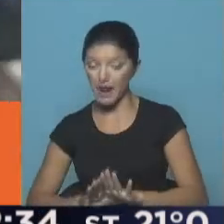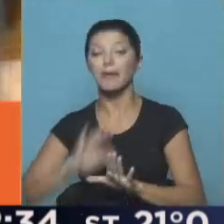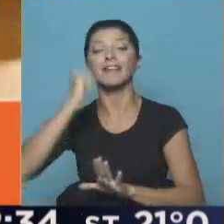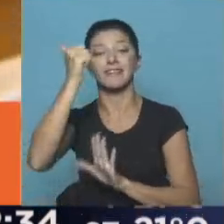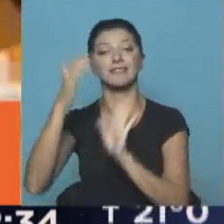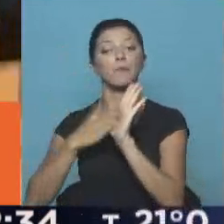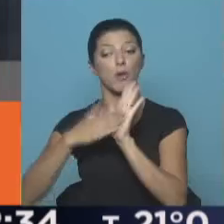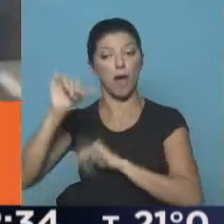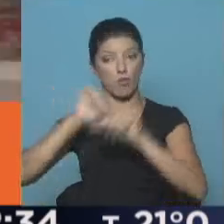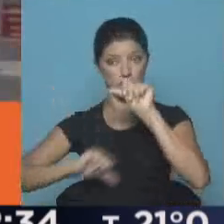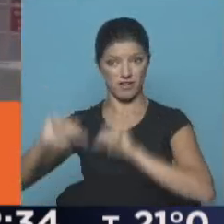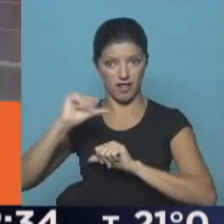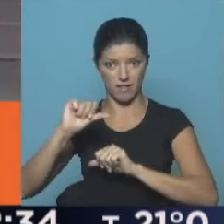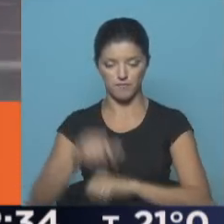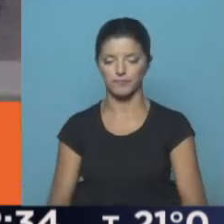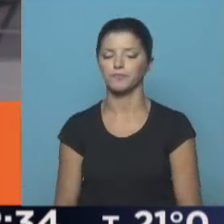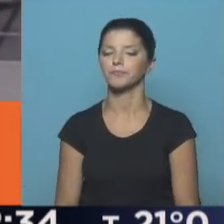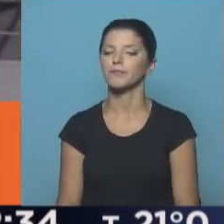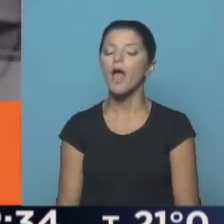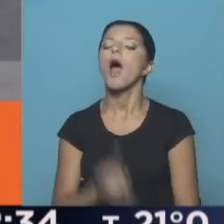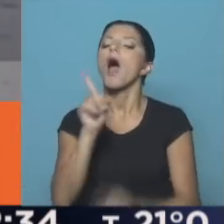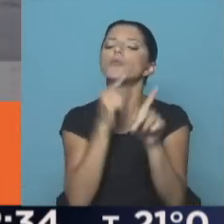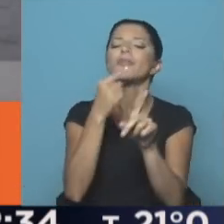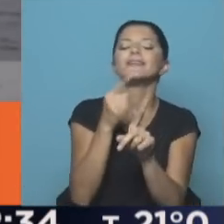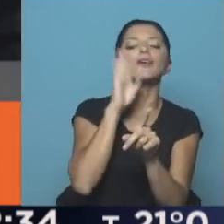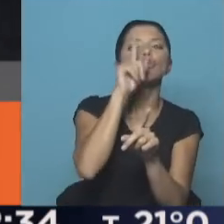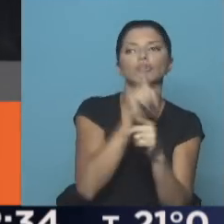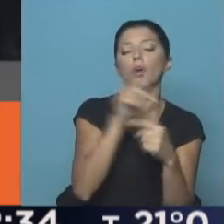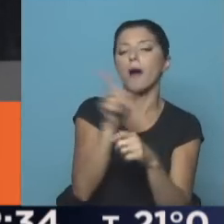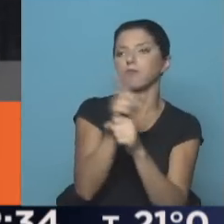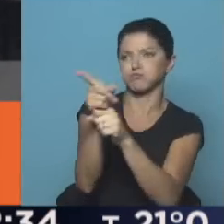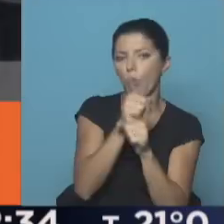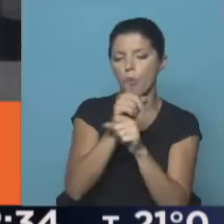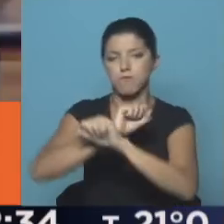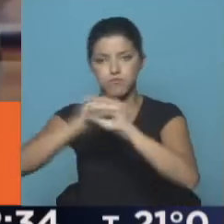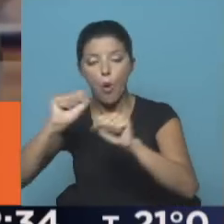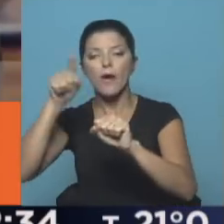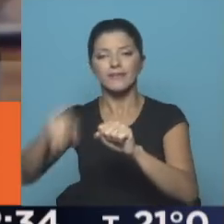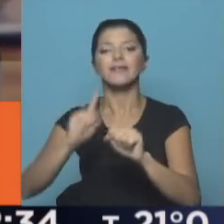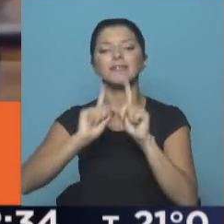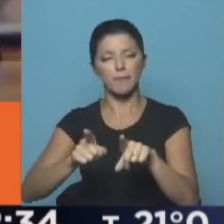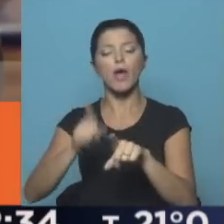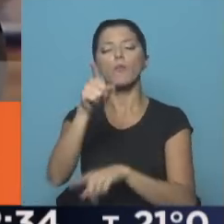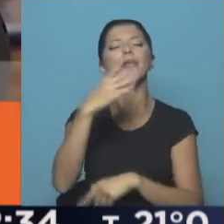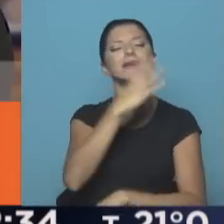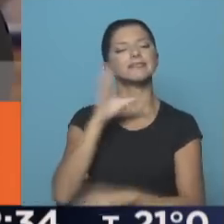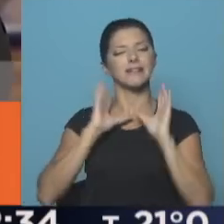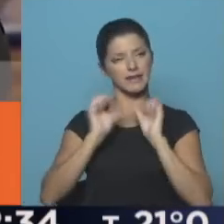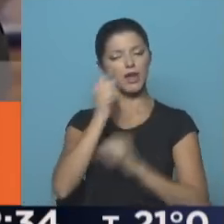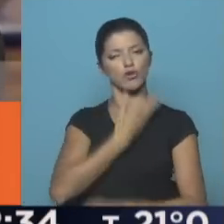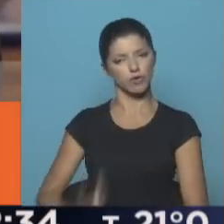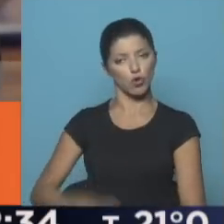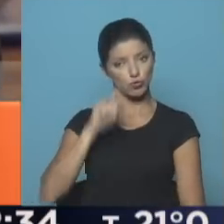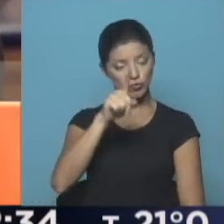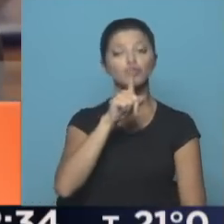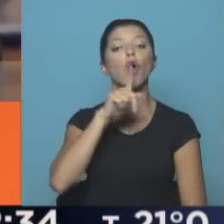nuclear. Las versiones de un eventual ataque norteamericano se asociaron con las recientes declaraciones del secretario de Estado Rex Tillerson,